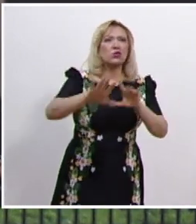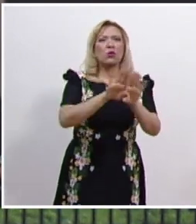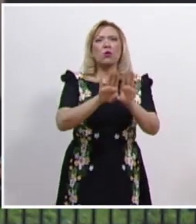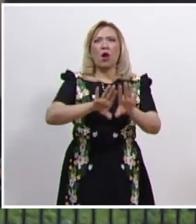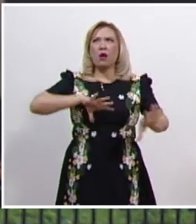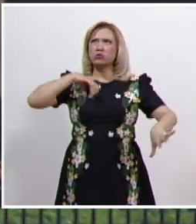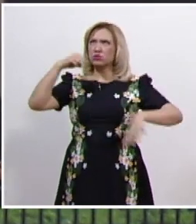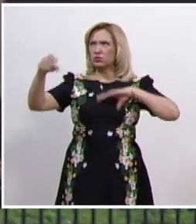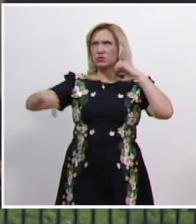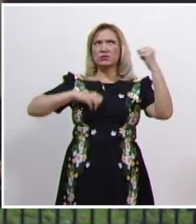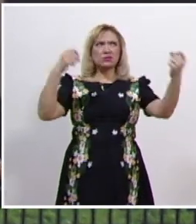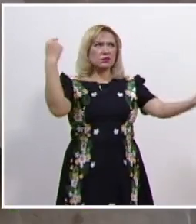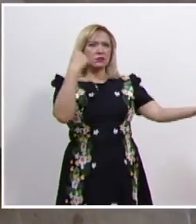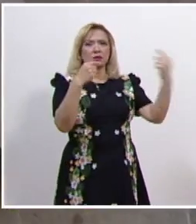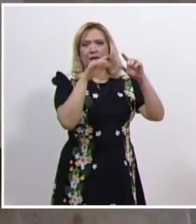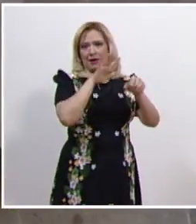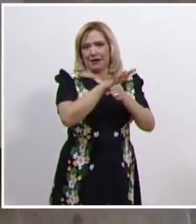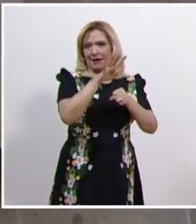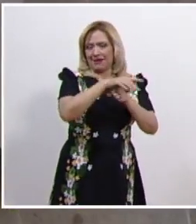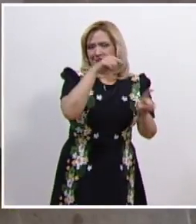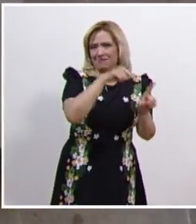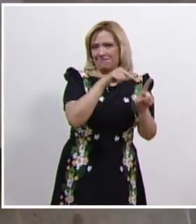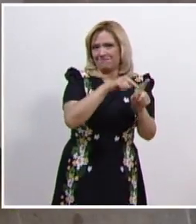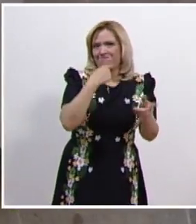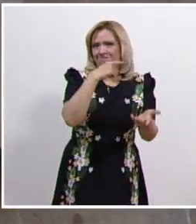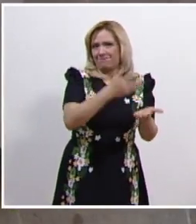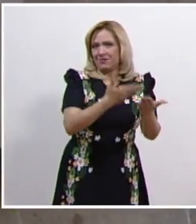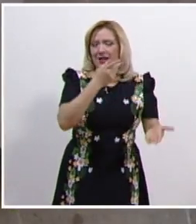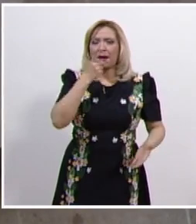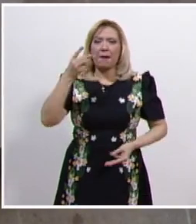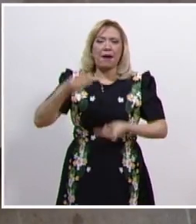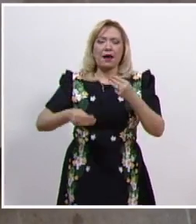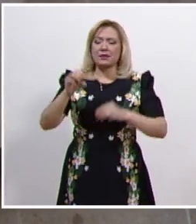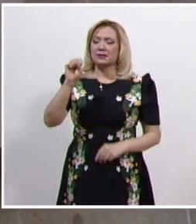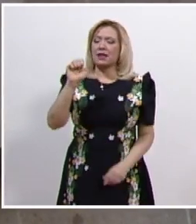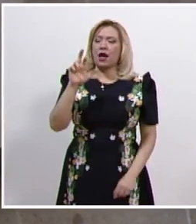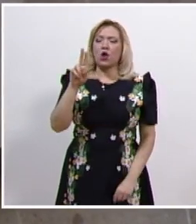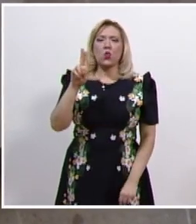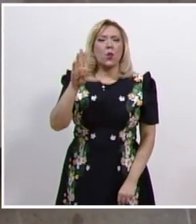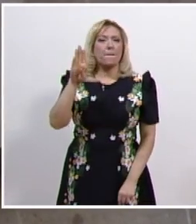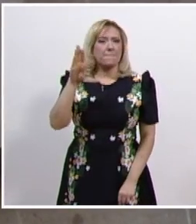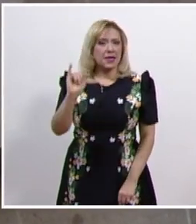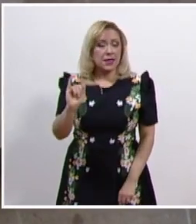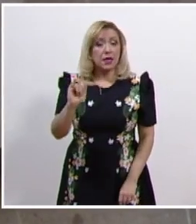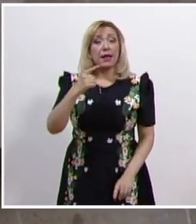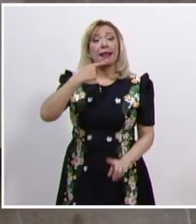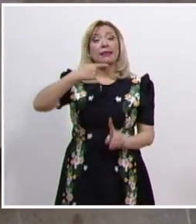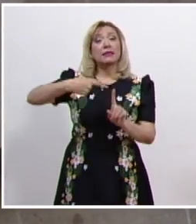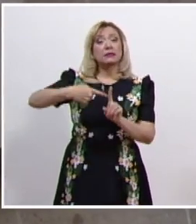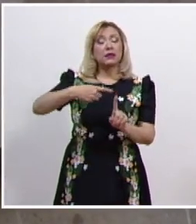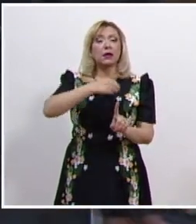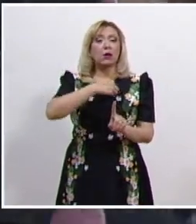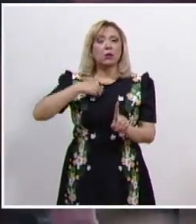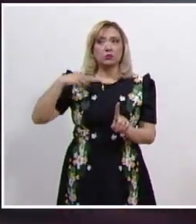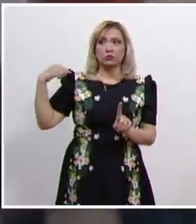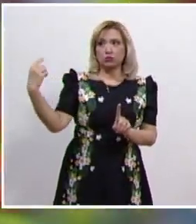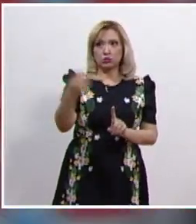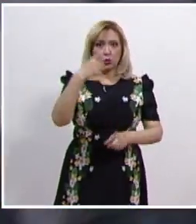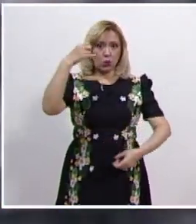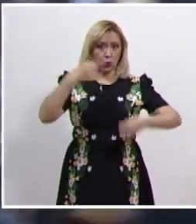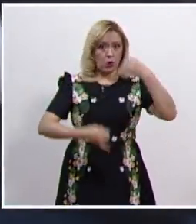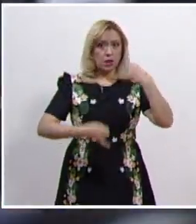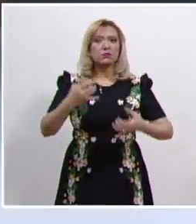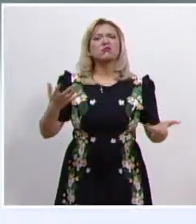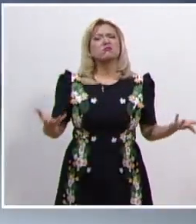poder, aseguró el magistrado David García Zarubi. Entre ellas destaca una que obliga a las personas impartidoras de justicia